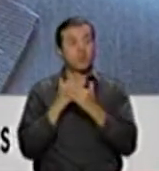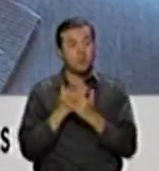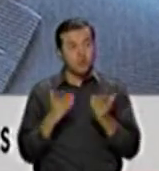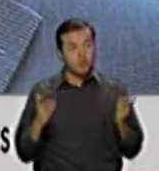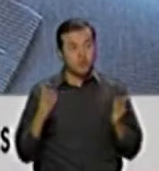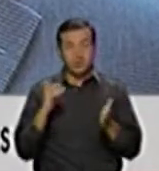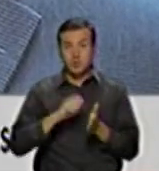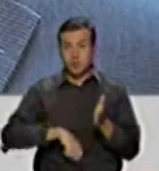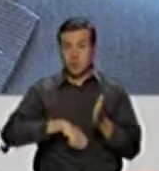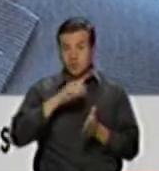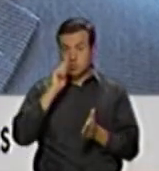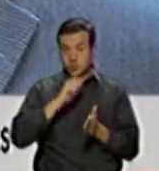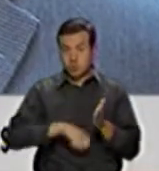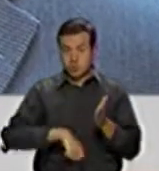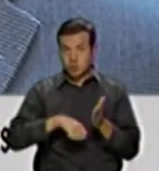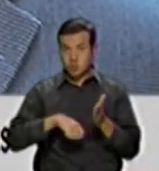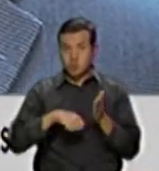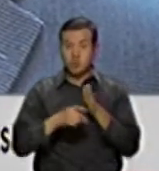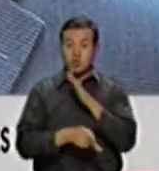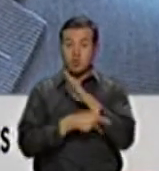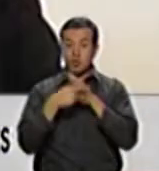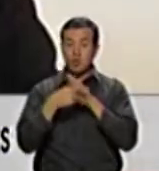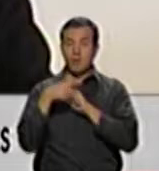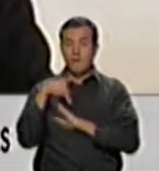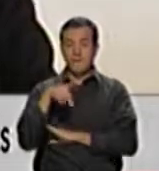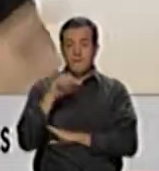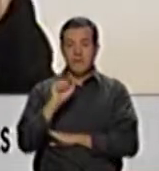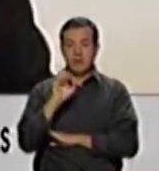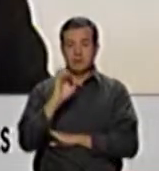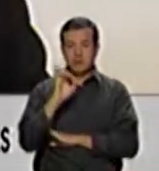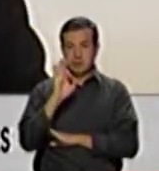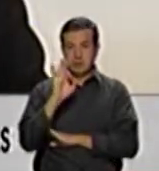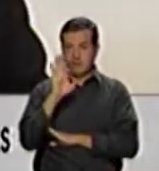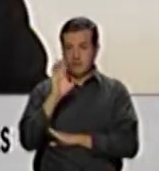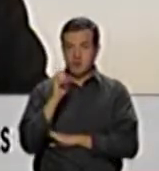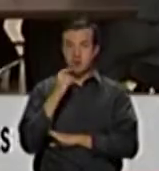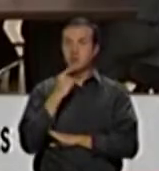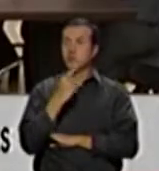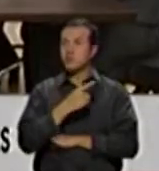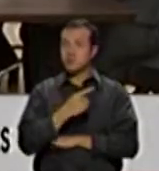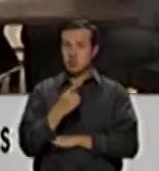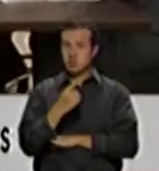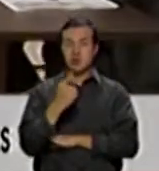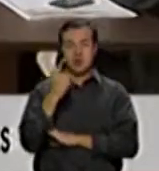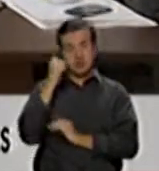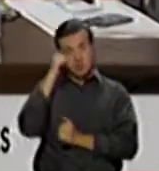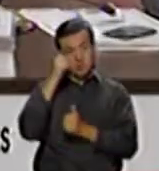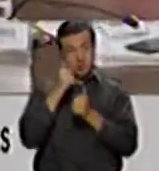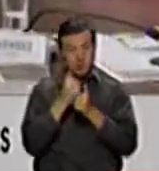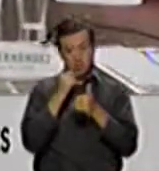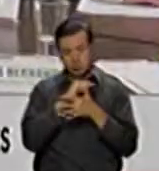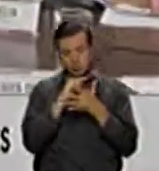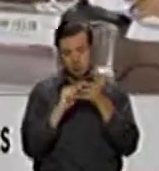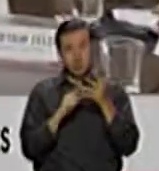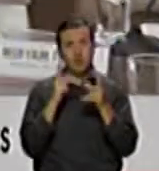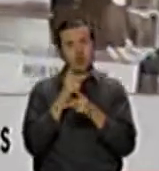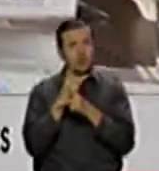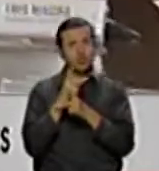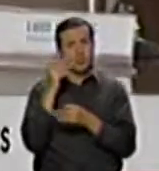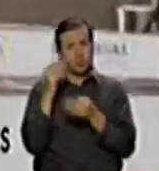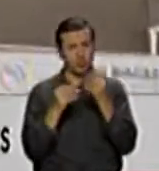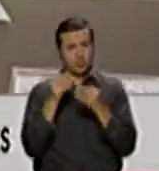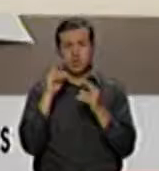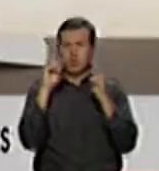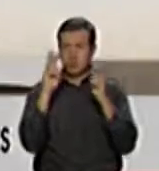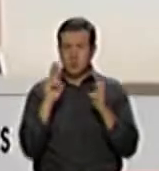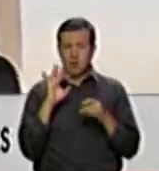de contratación de la refinería del Pacífico. Mendoza replica esta aseveración, recordando que uno a uno, el Consejo ha judicializado